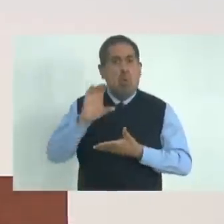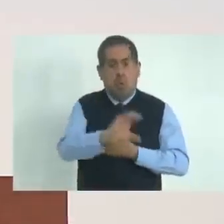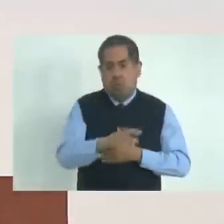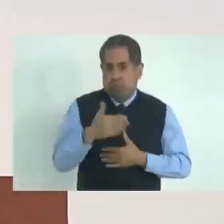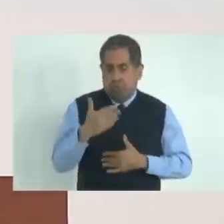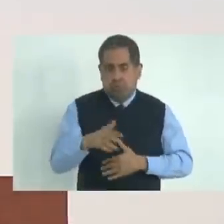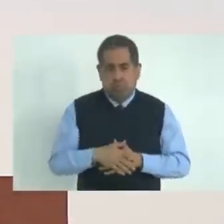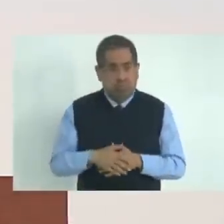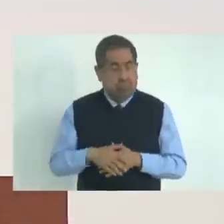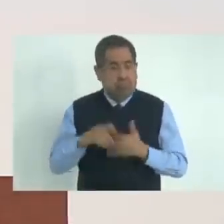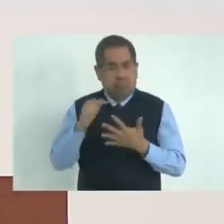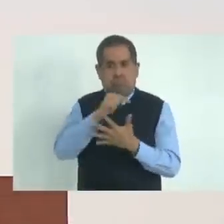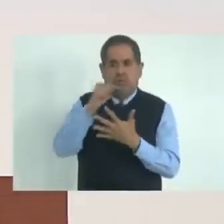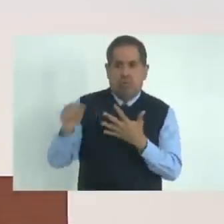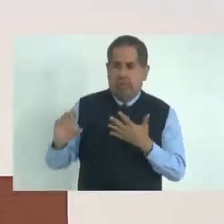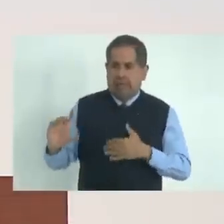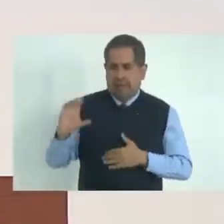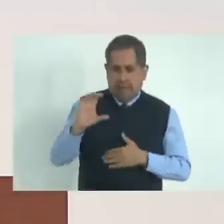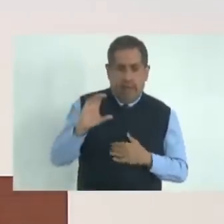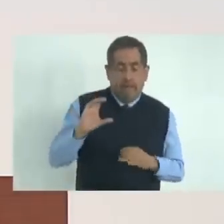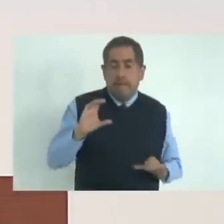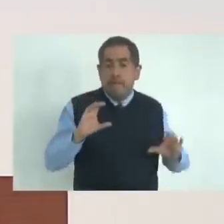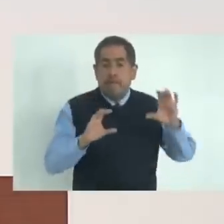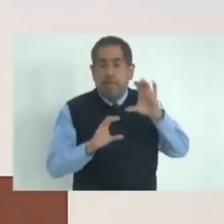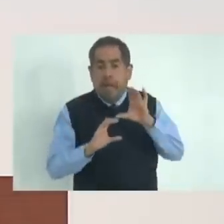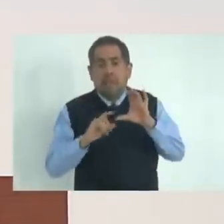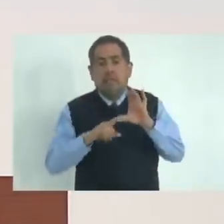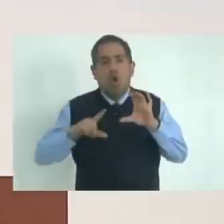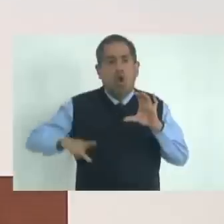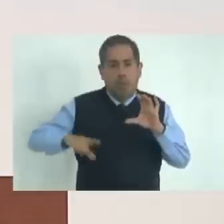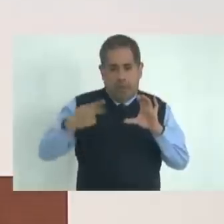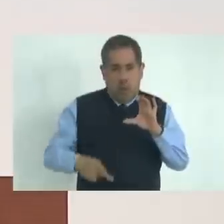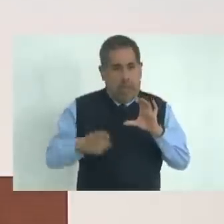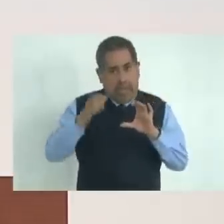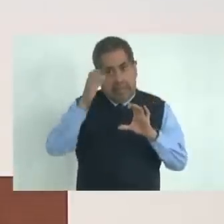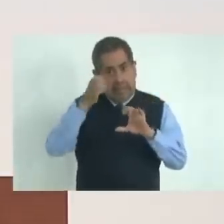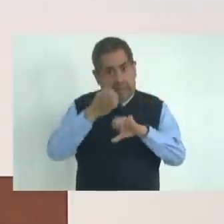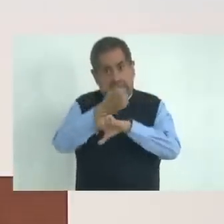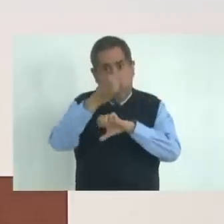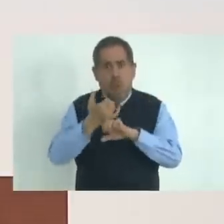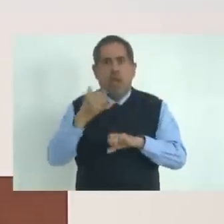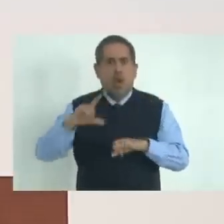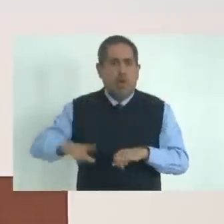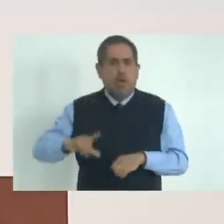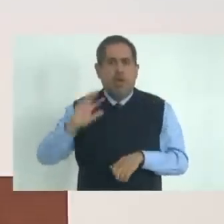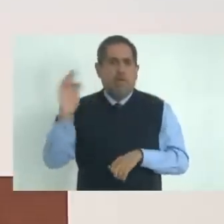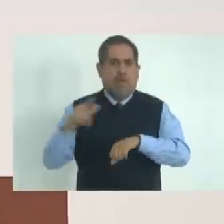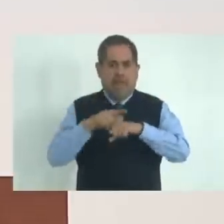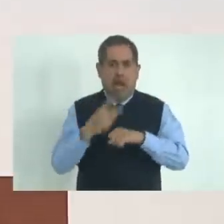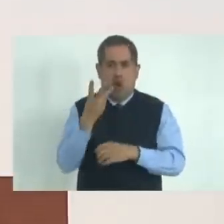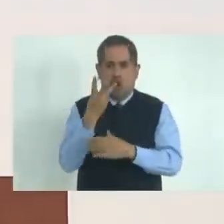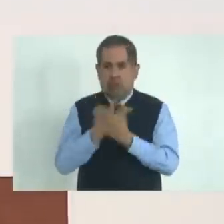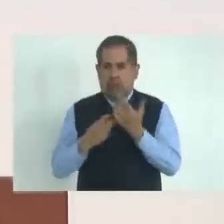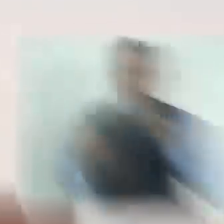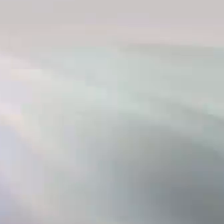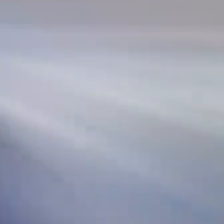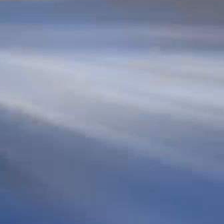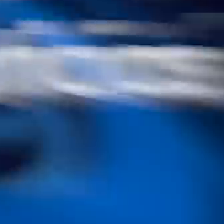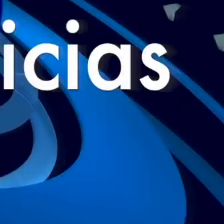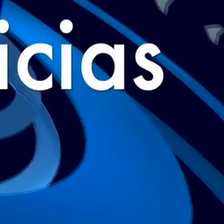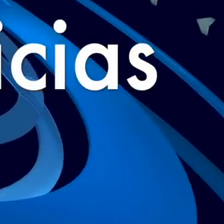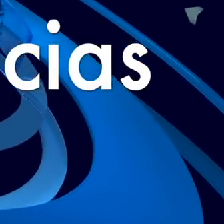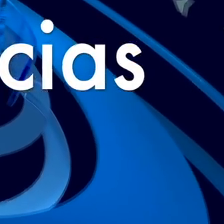Lo demás lo aportó el gobierno del estado y el gobierno federal. Y muchas